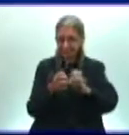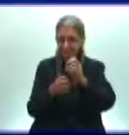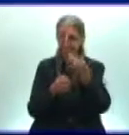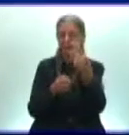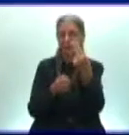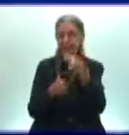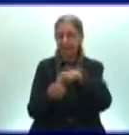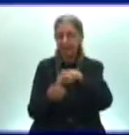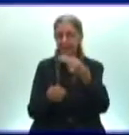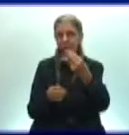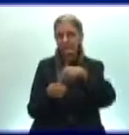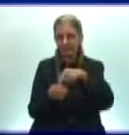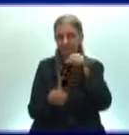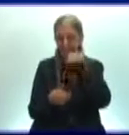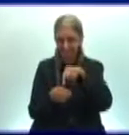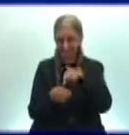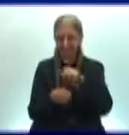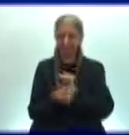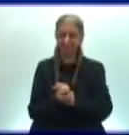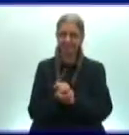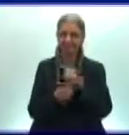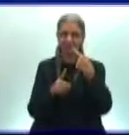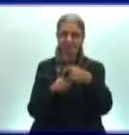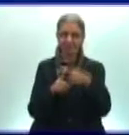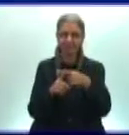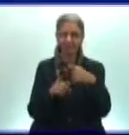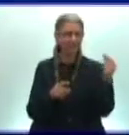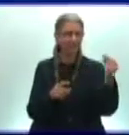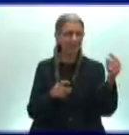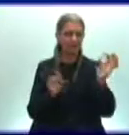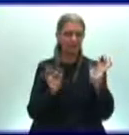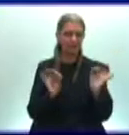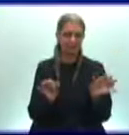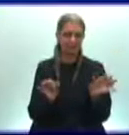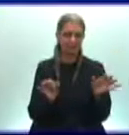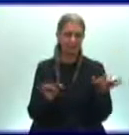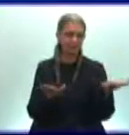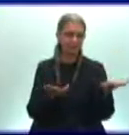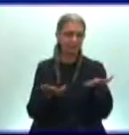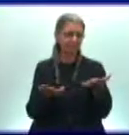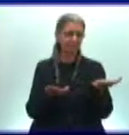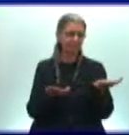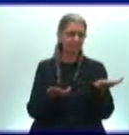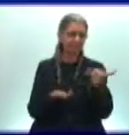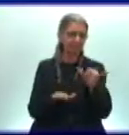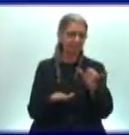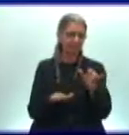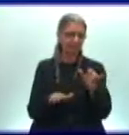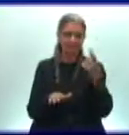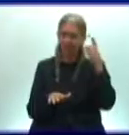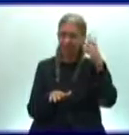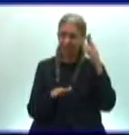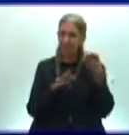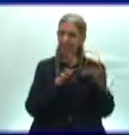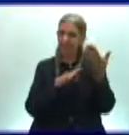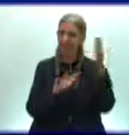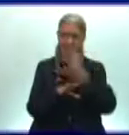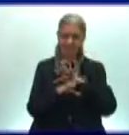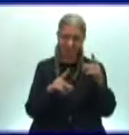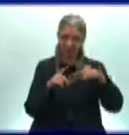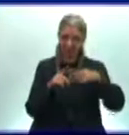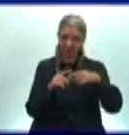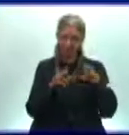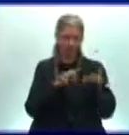misma cantidad de cargas positivas que de cargas negativas. Esto no es necesario que lo copien, recuerden que son contenidos que ya